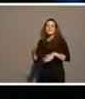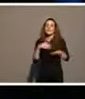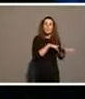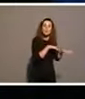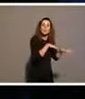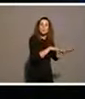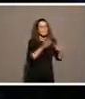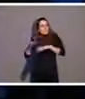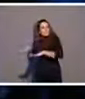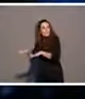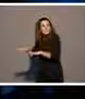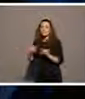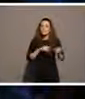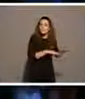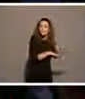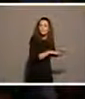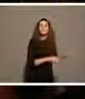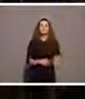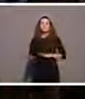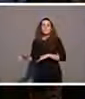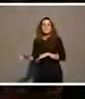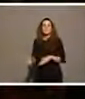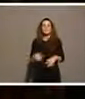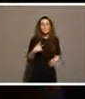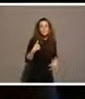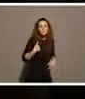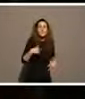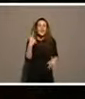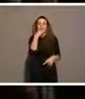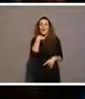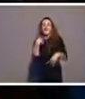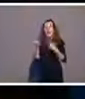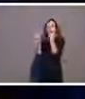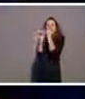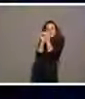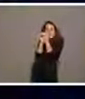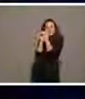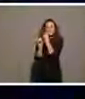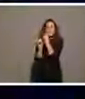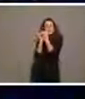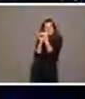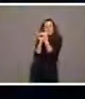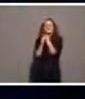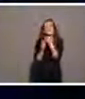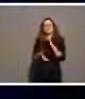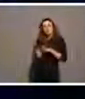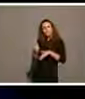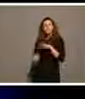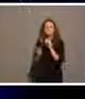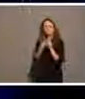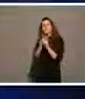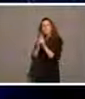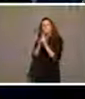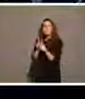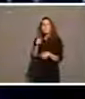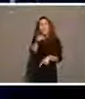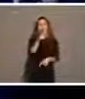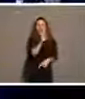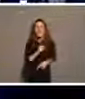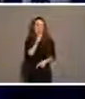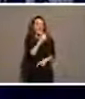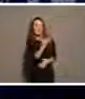lado, después para el otro, arrima tu cara a la mía. Tira pa'lante, te invito a que cantes,